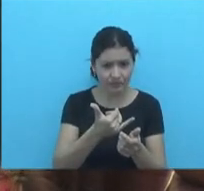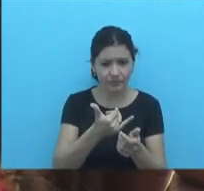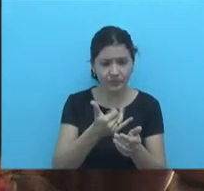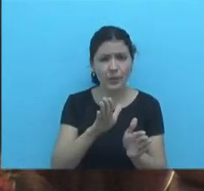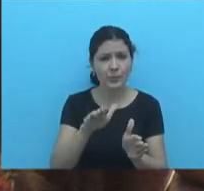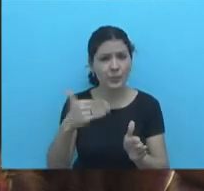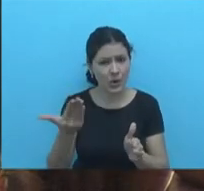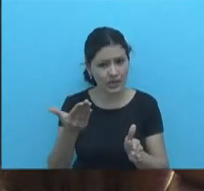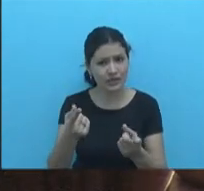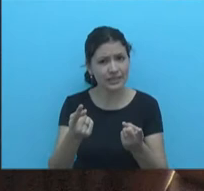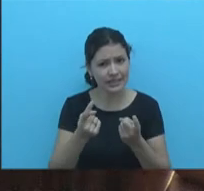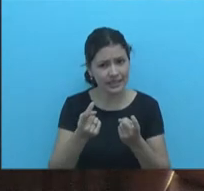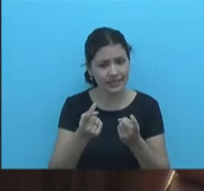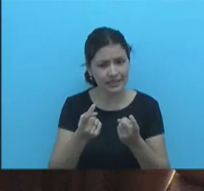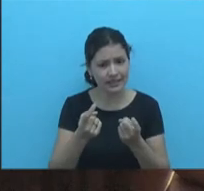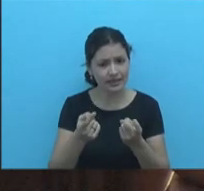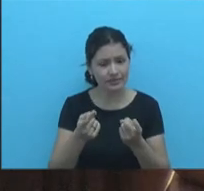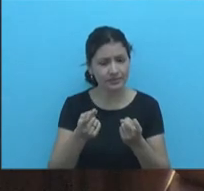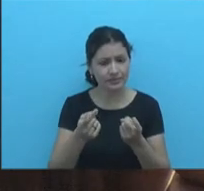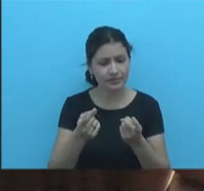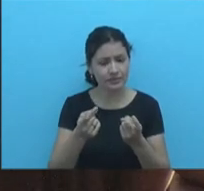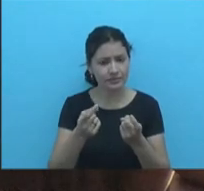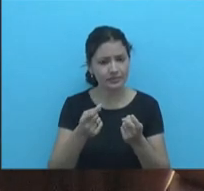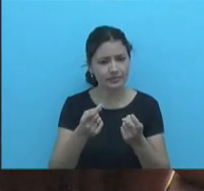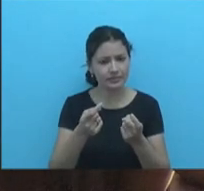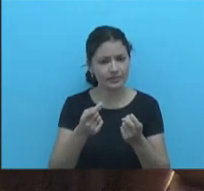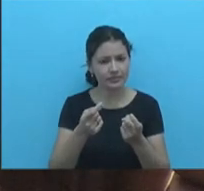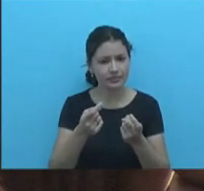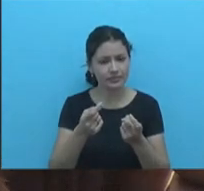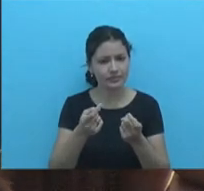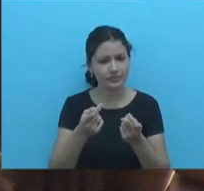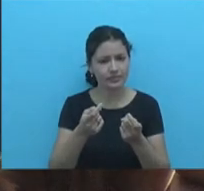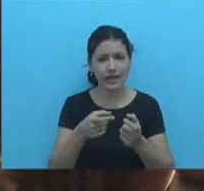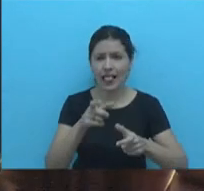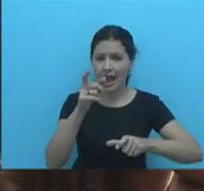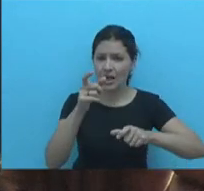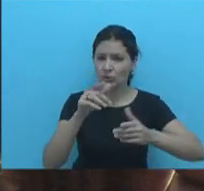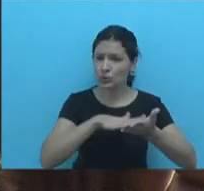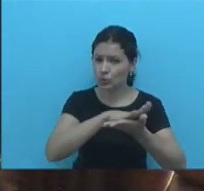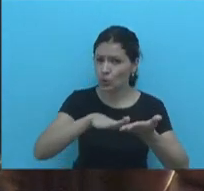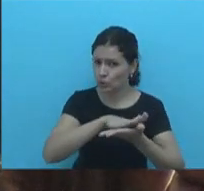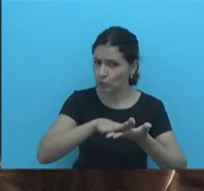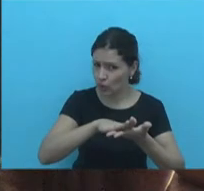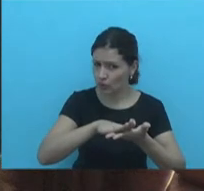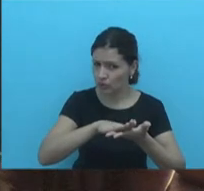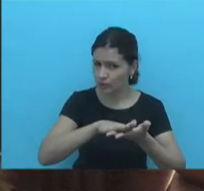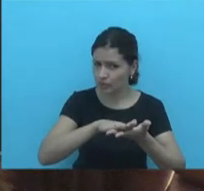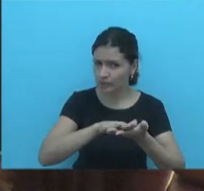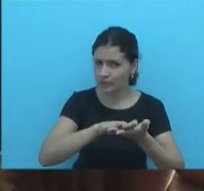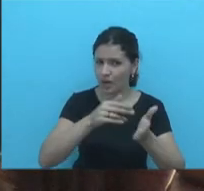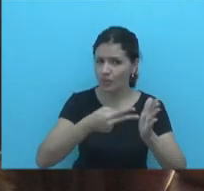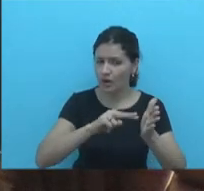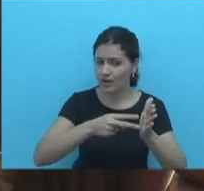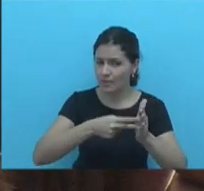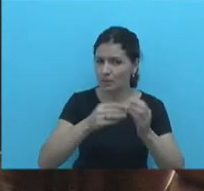sostenemos que las personas que habitan en los barrios mencionados se ven una vez más expuestas a un riesgo importante, sobre todo si